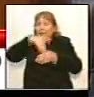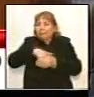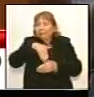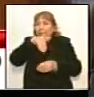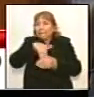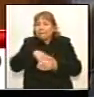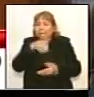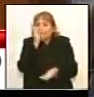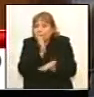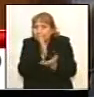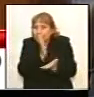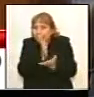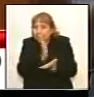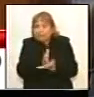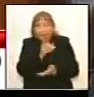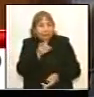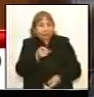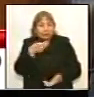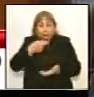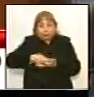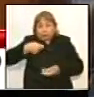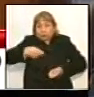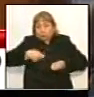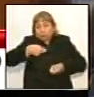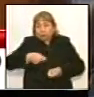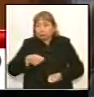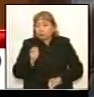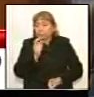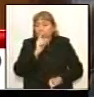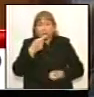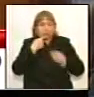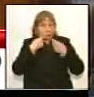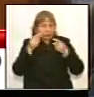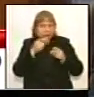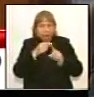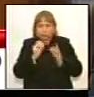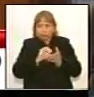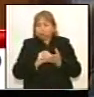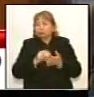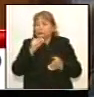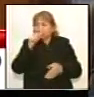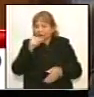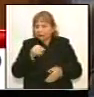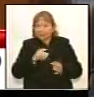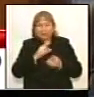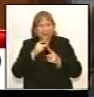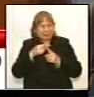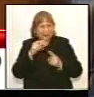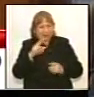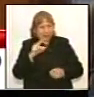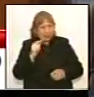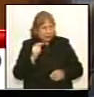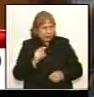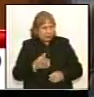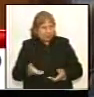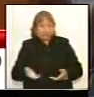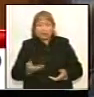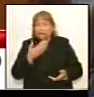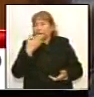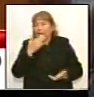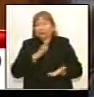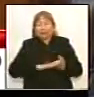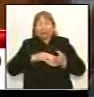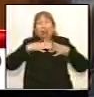para sancionar los aportes o la no declaración. Eso se quiere tipificar como delito, señor presidente. Creo que